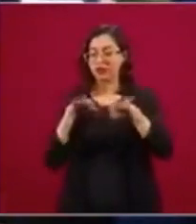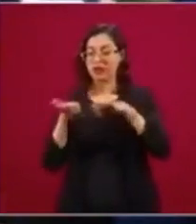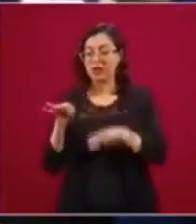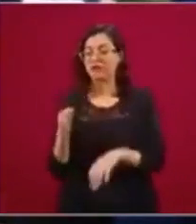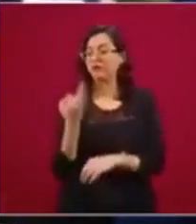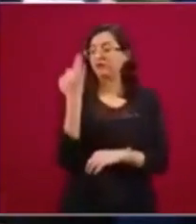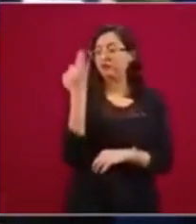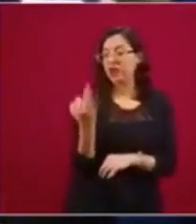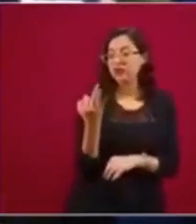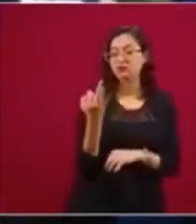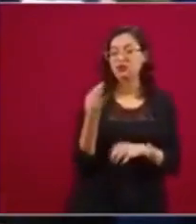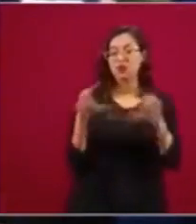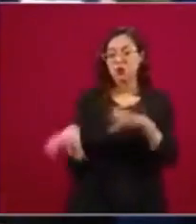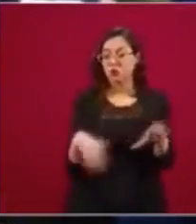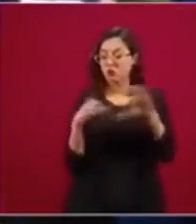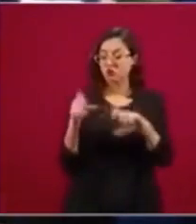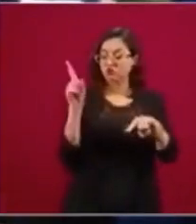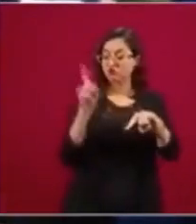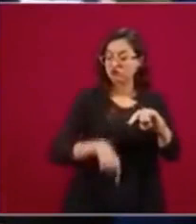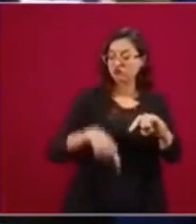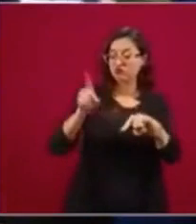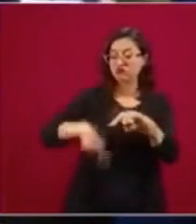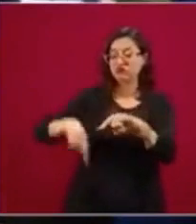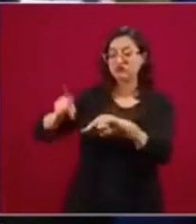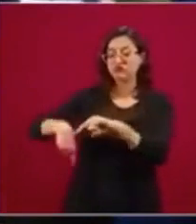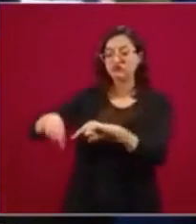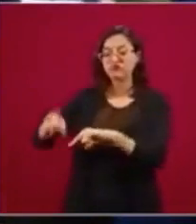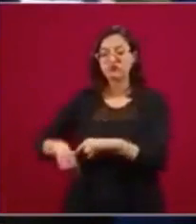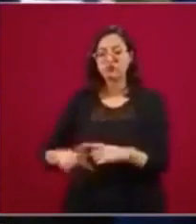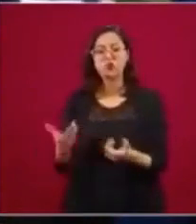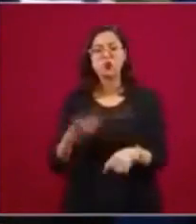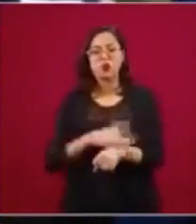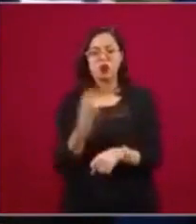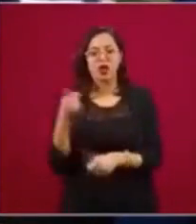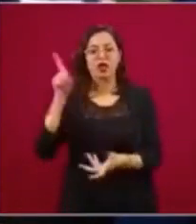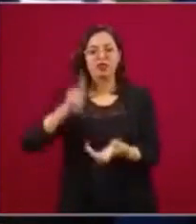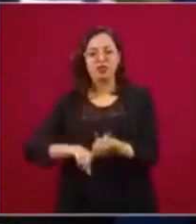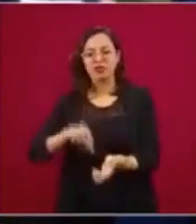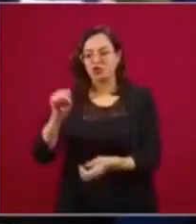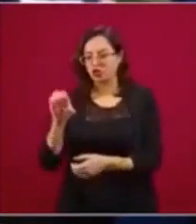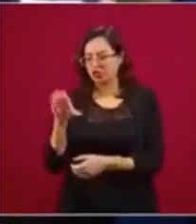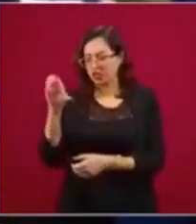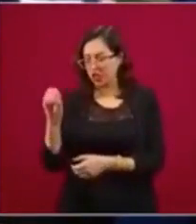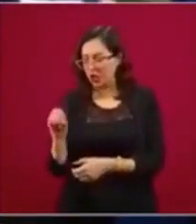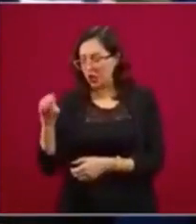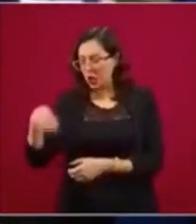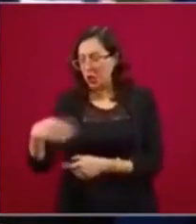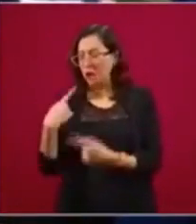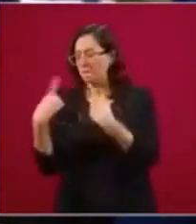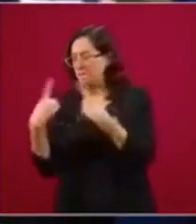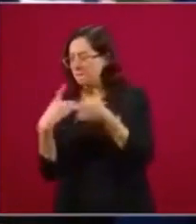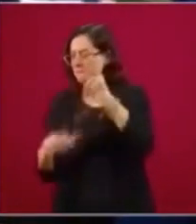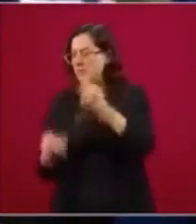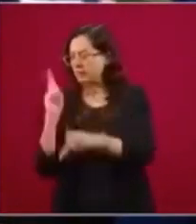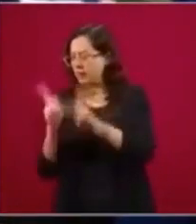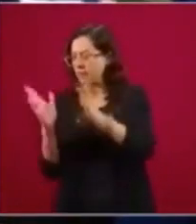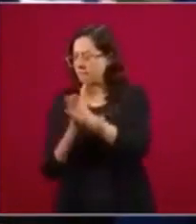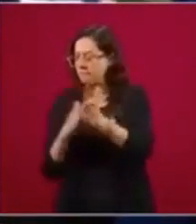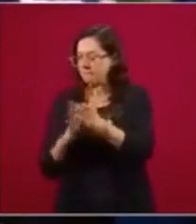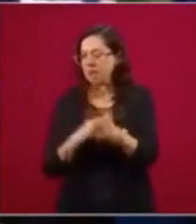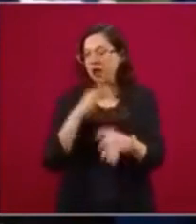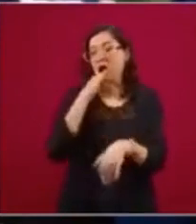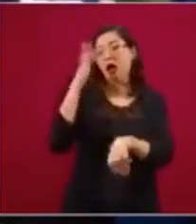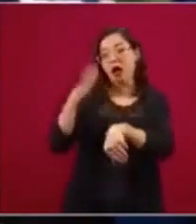equipo de cómputo. Esto, platicamos con gente de la Secretaría de Economía, tenemos algunos documentos donde les informaron